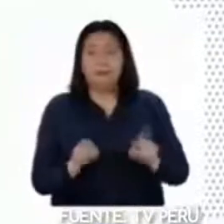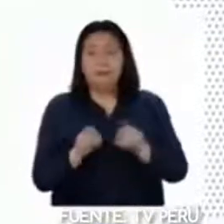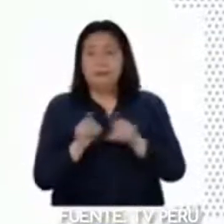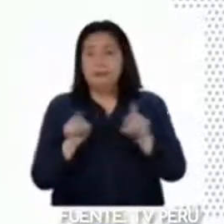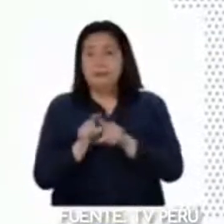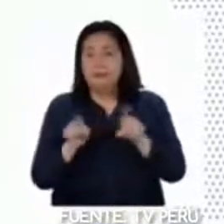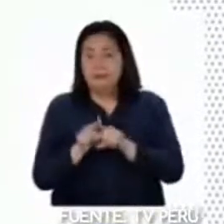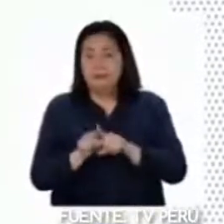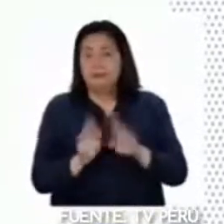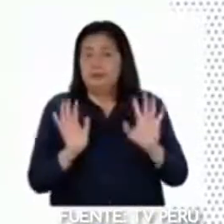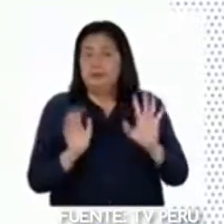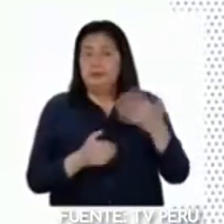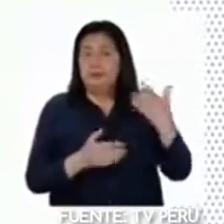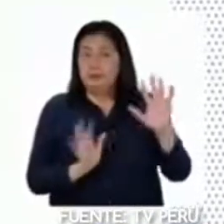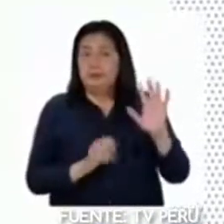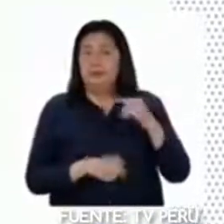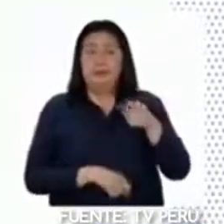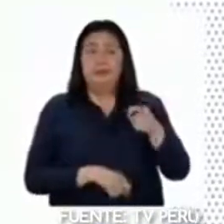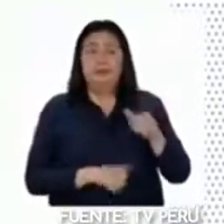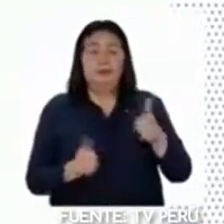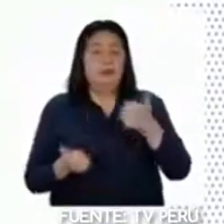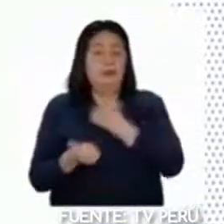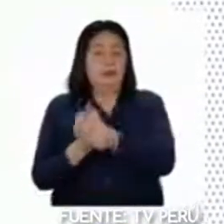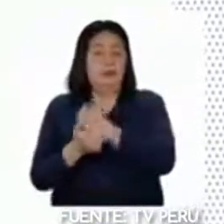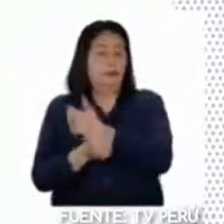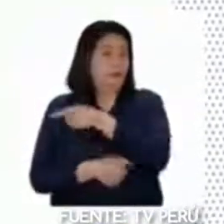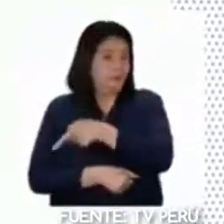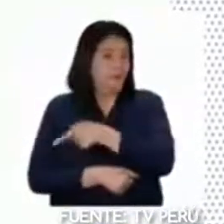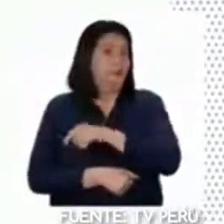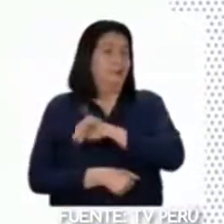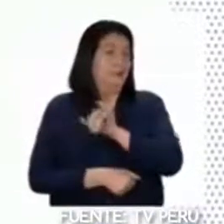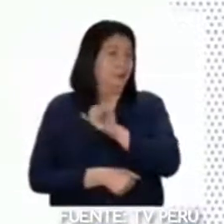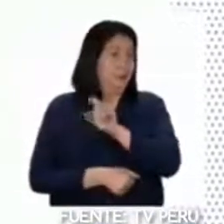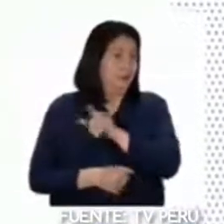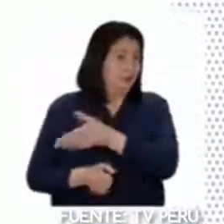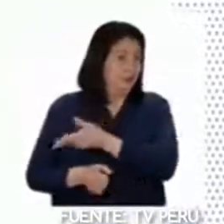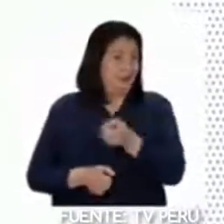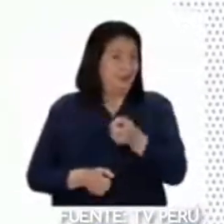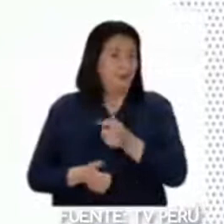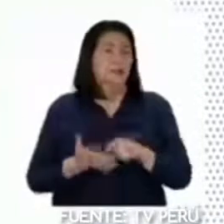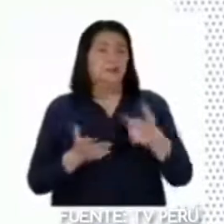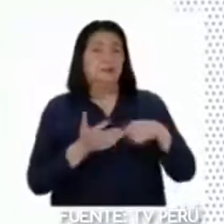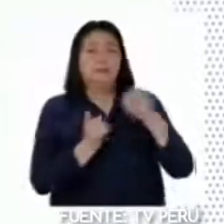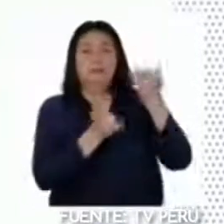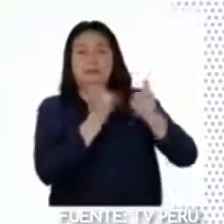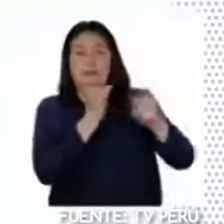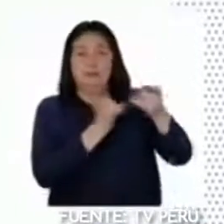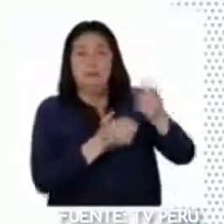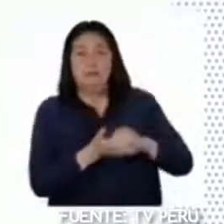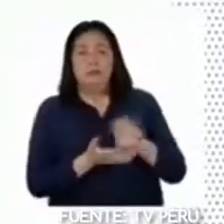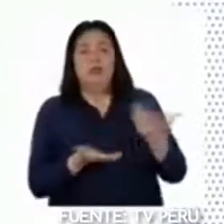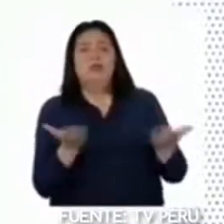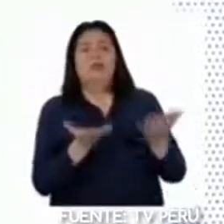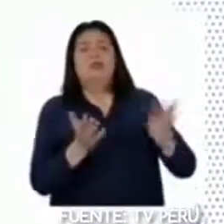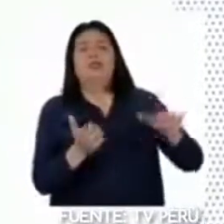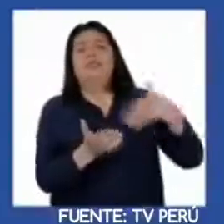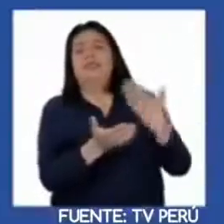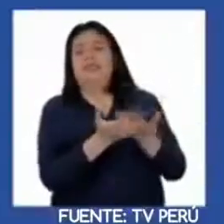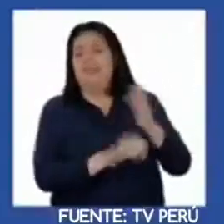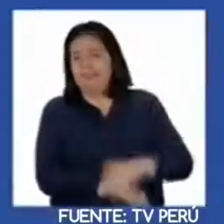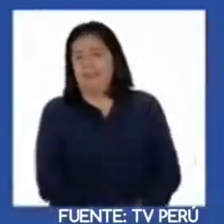ser igual o similar a la que existe entre Ayacucho y Juliaca. Registra finalmente a qué punto